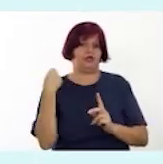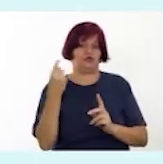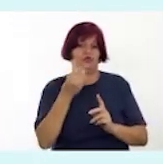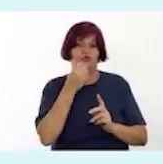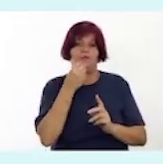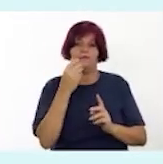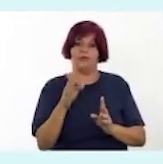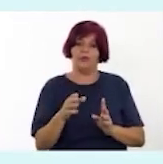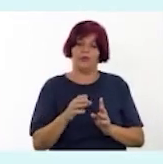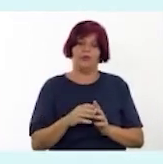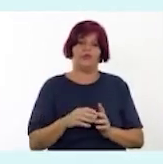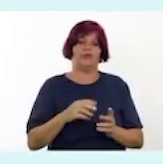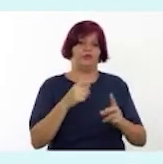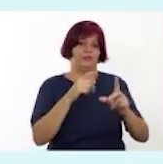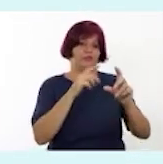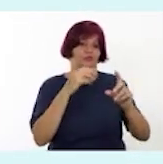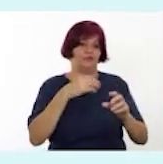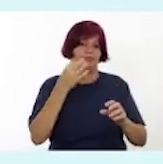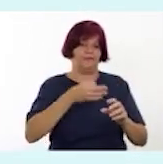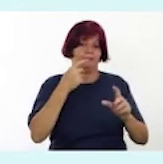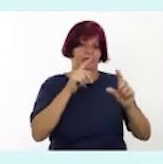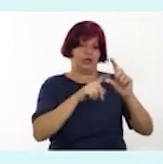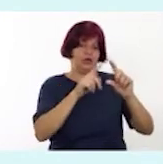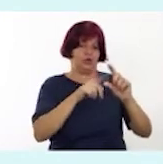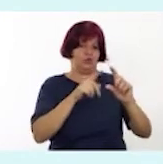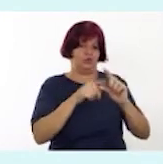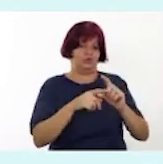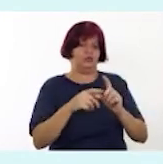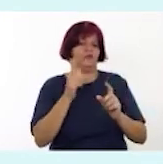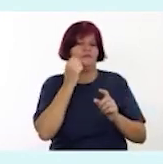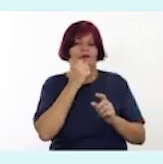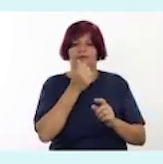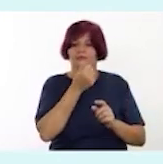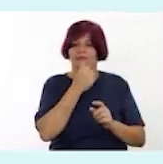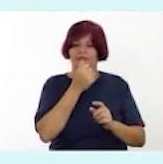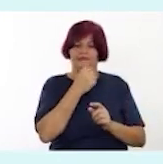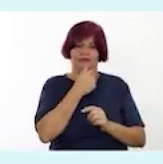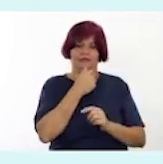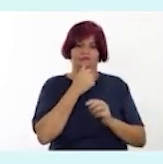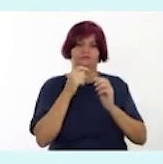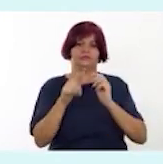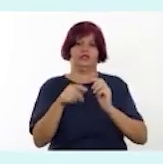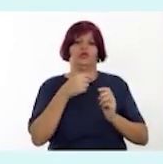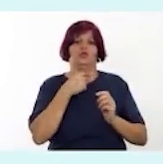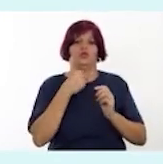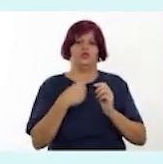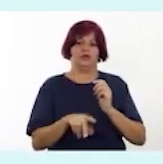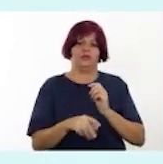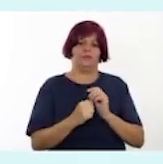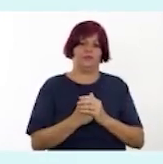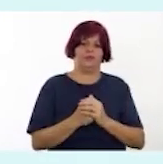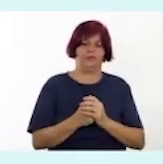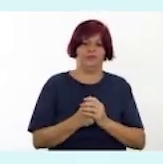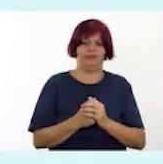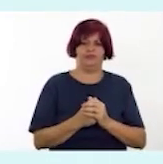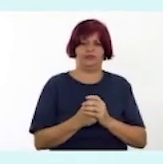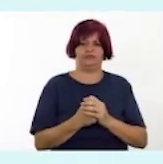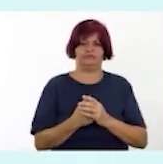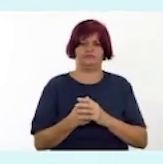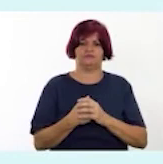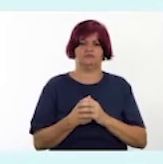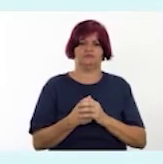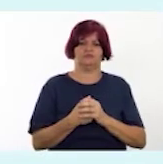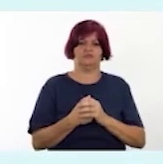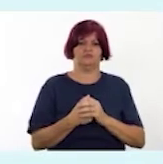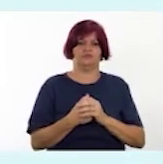que nosotros podamos abordar los contenidos con mucho mayor facilidad. Y aquí tienen un ejemplo que